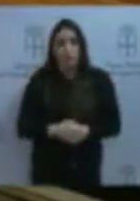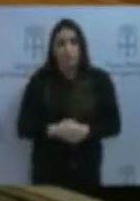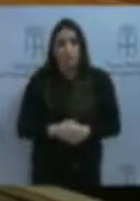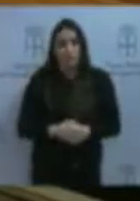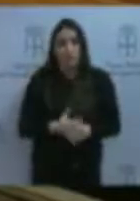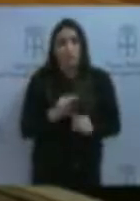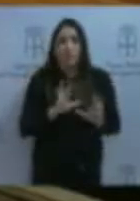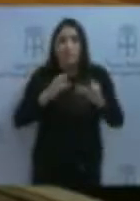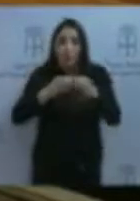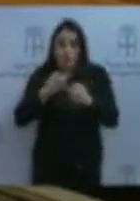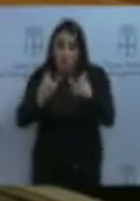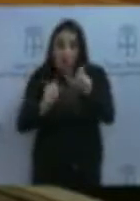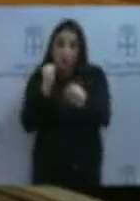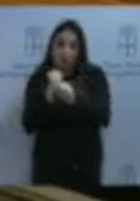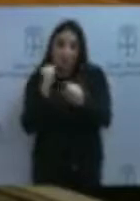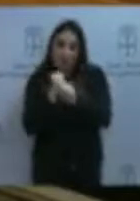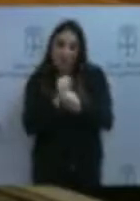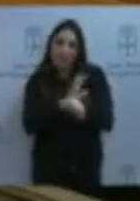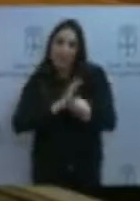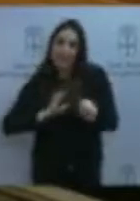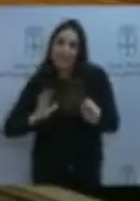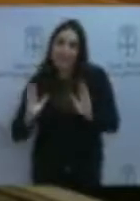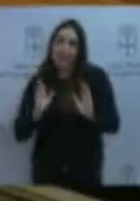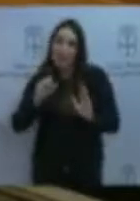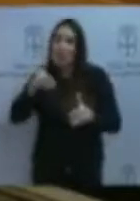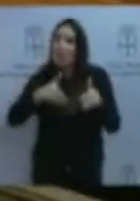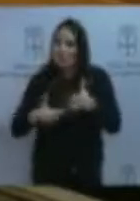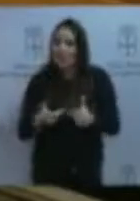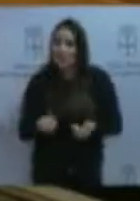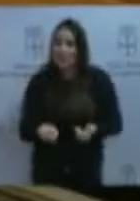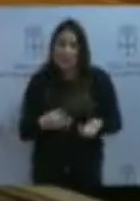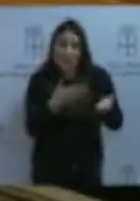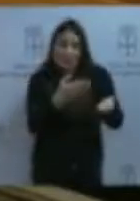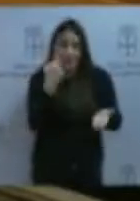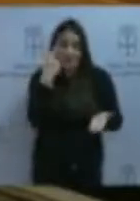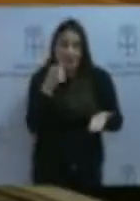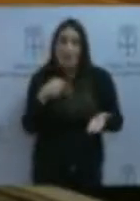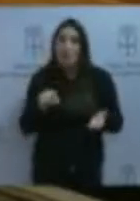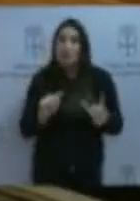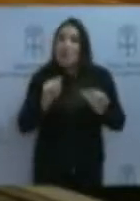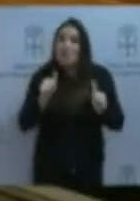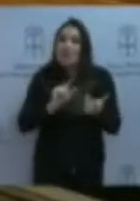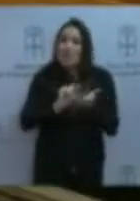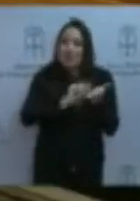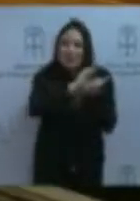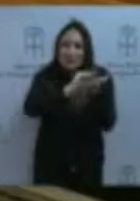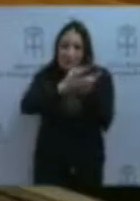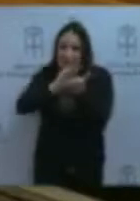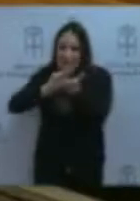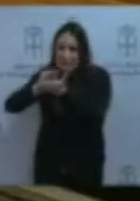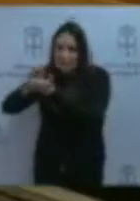el grupo de trabajadores eventuales y, como sabe, iniciaron una recogida de firmes en este